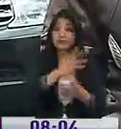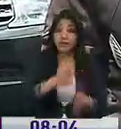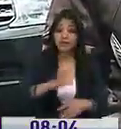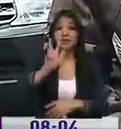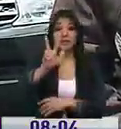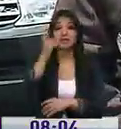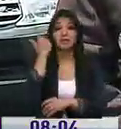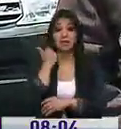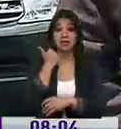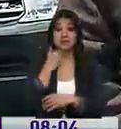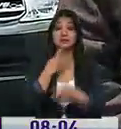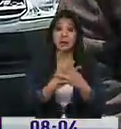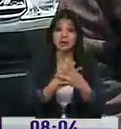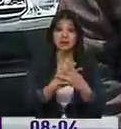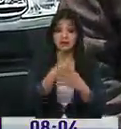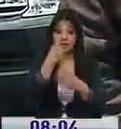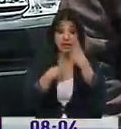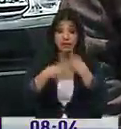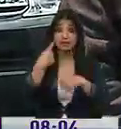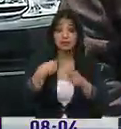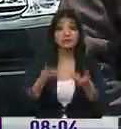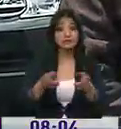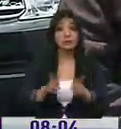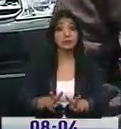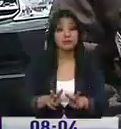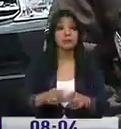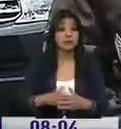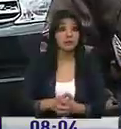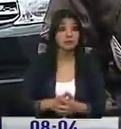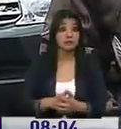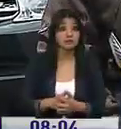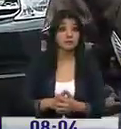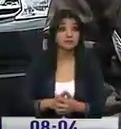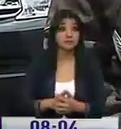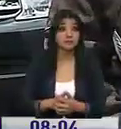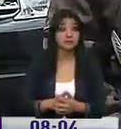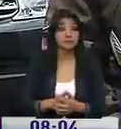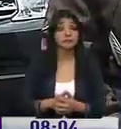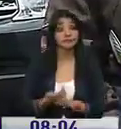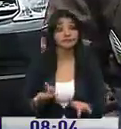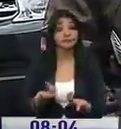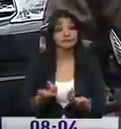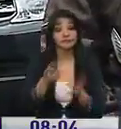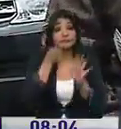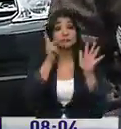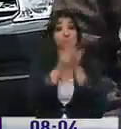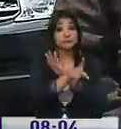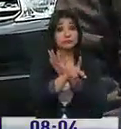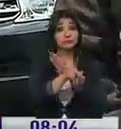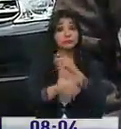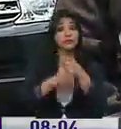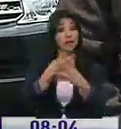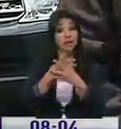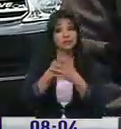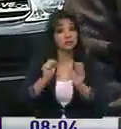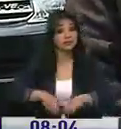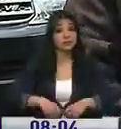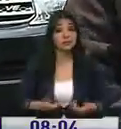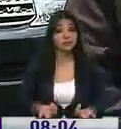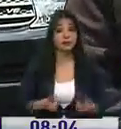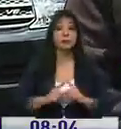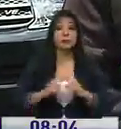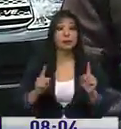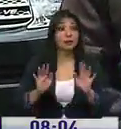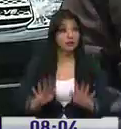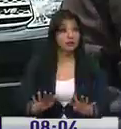hay lesiones ya viene un delito ordinario que puede llevarle años de cárcel, es más. Pero en este